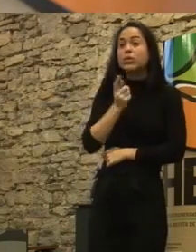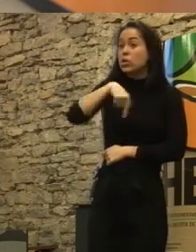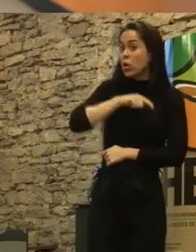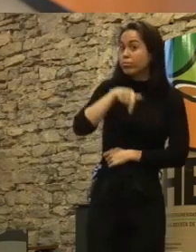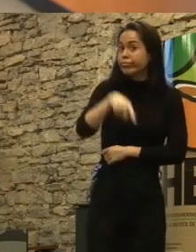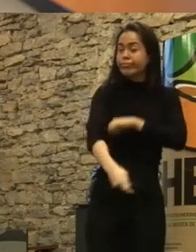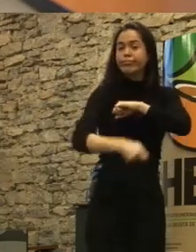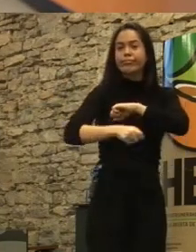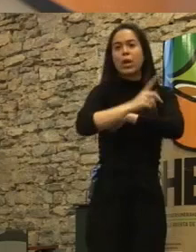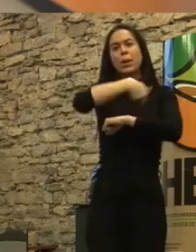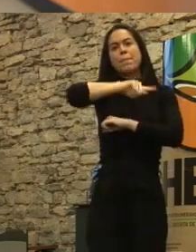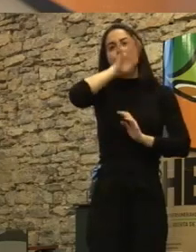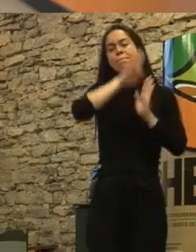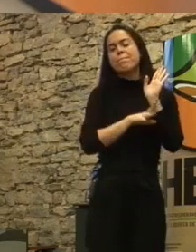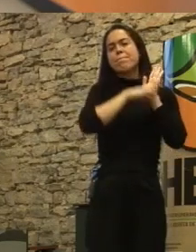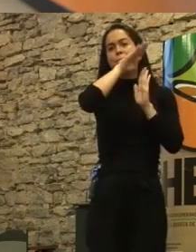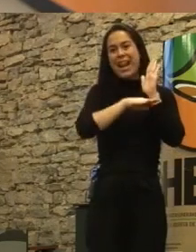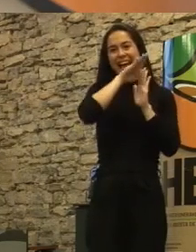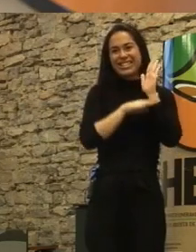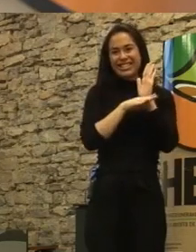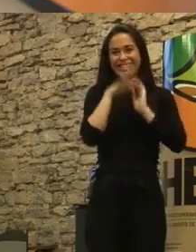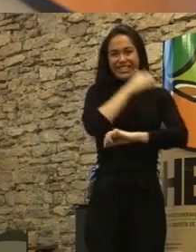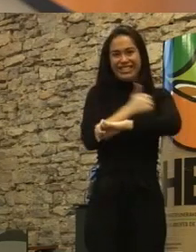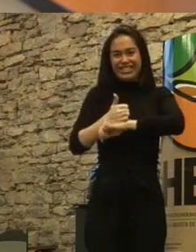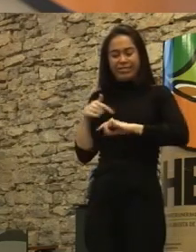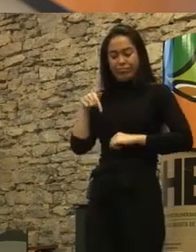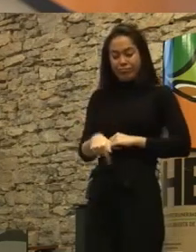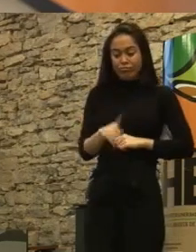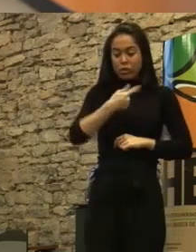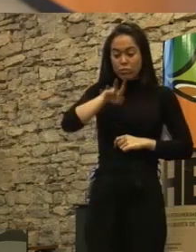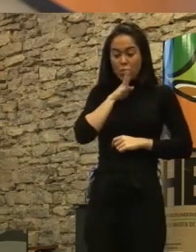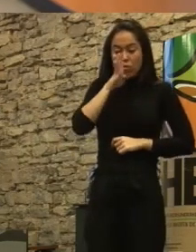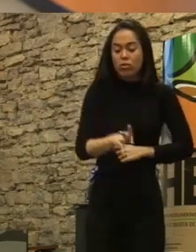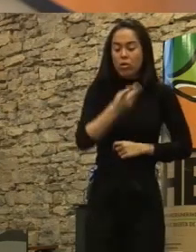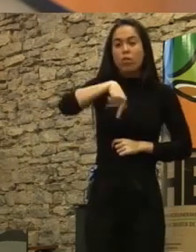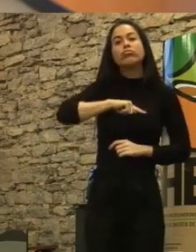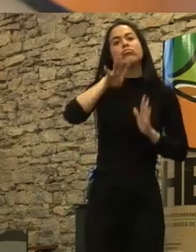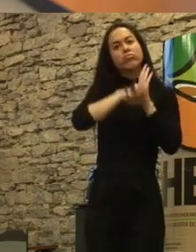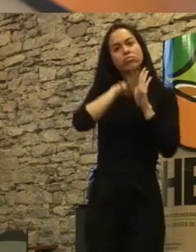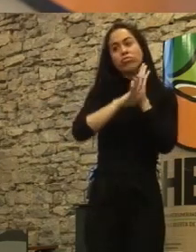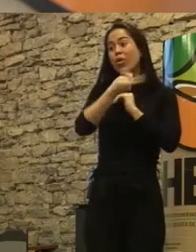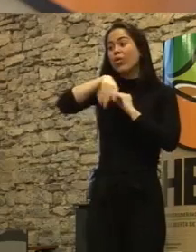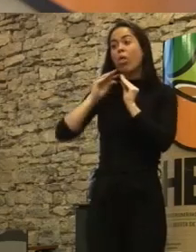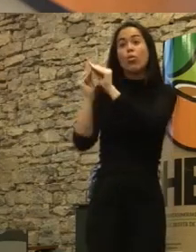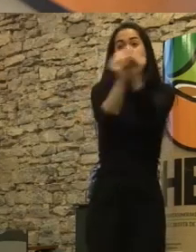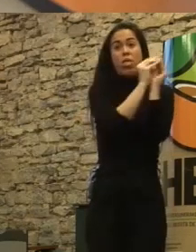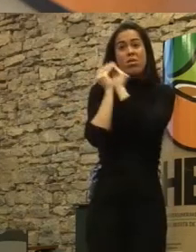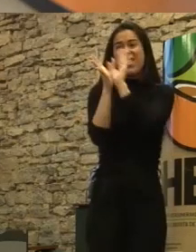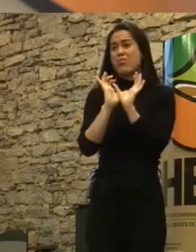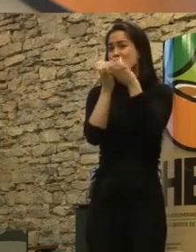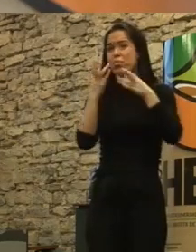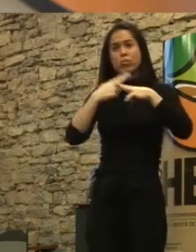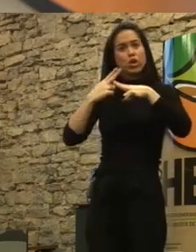aprobar el Plan Municipal de Participación Ciudadana para esta legislatura y, además, lo hemos hecho aprobado por unanimidad de todos los grupos